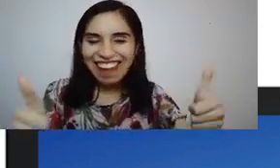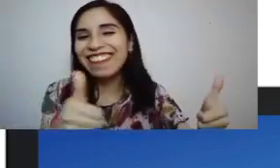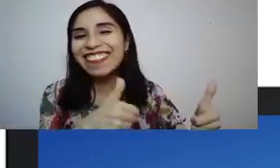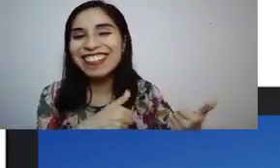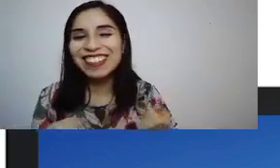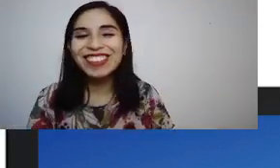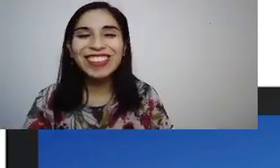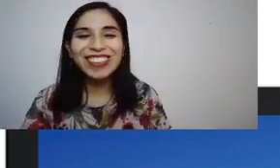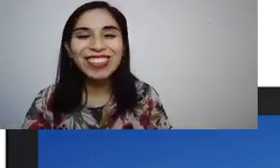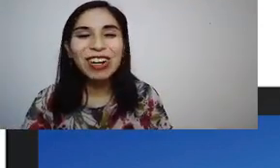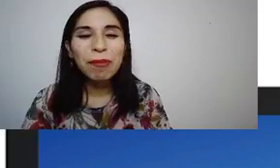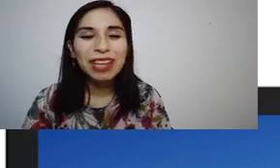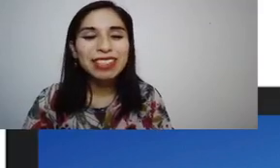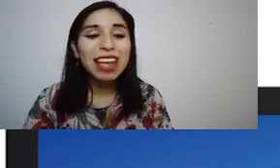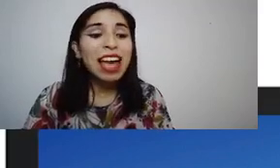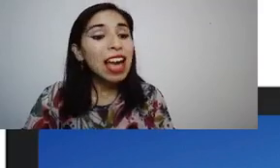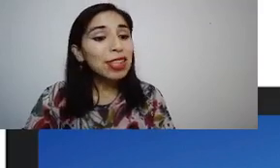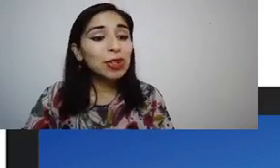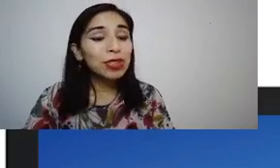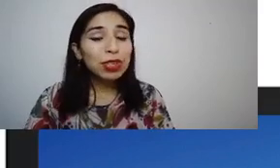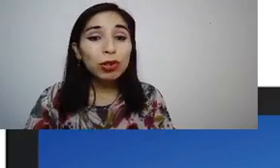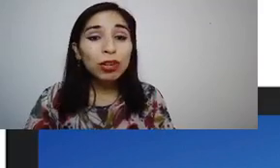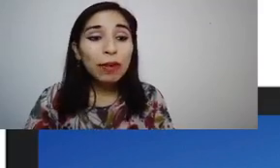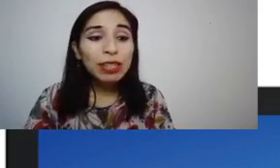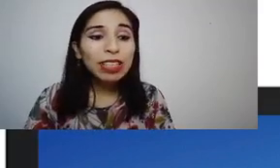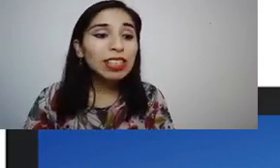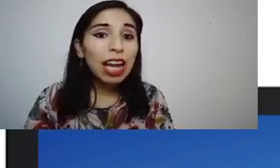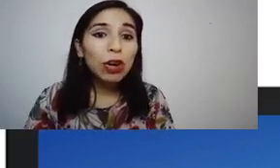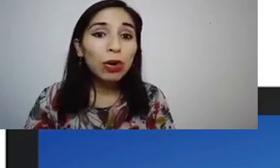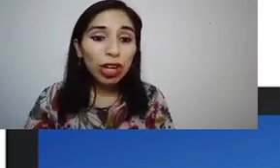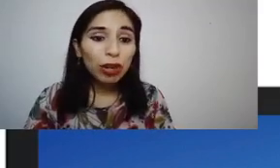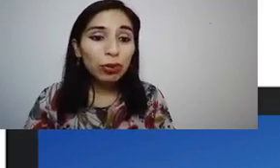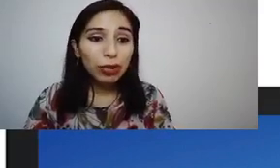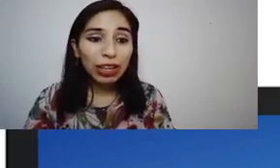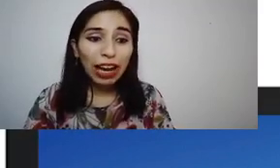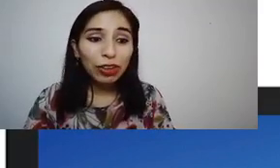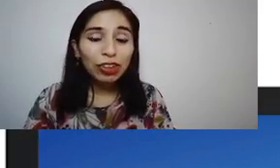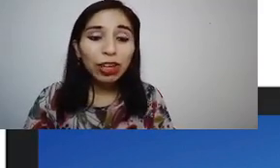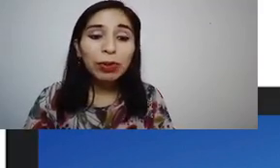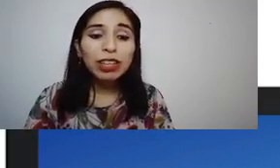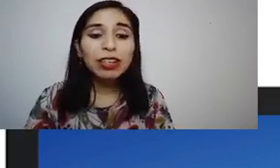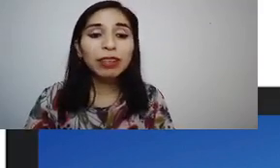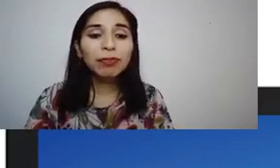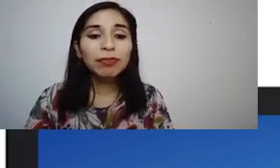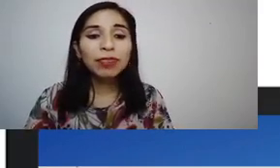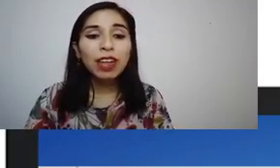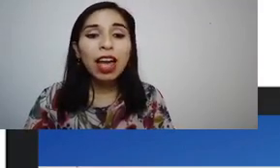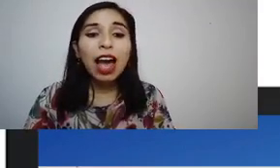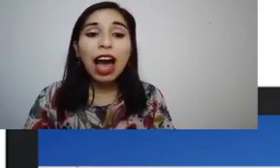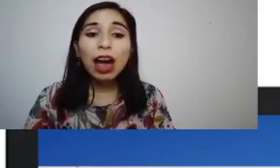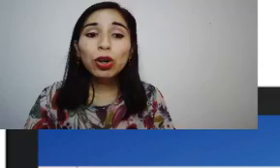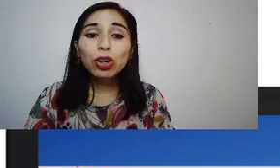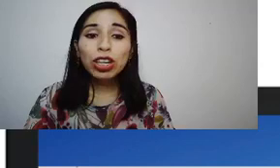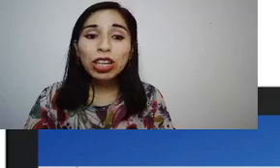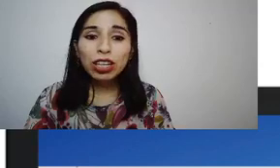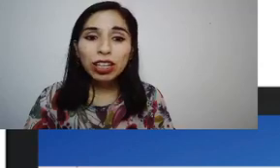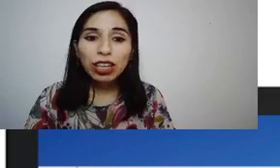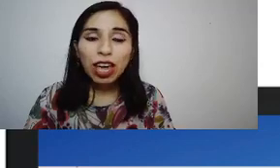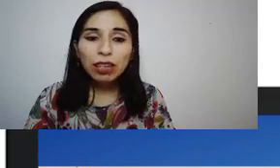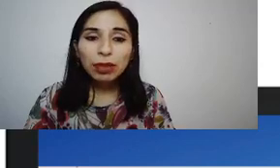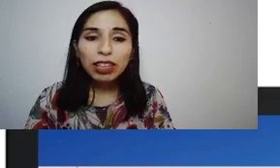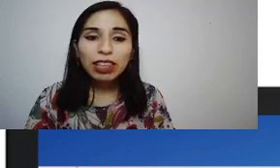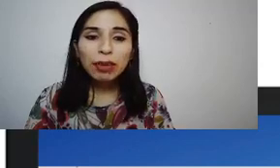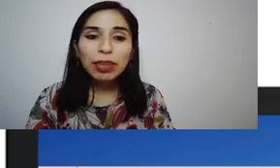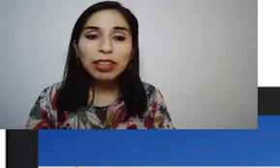excelente son unos drones entonces una vez que ya lo ha ubicado que voy a hacer hago clic